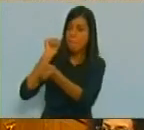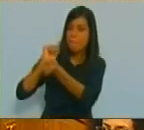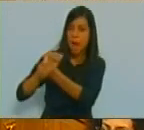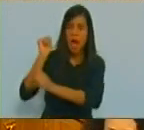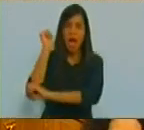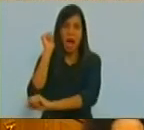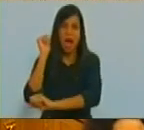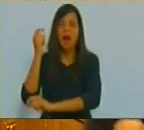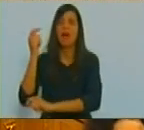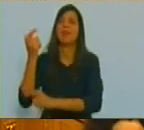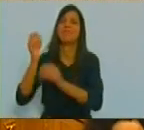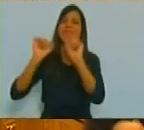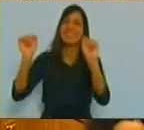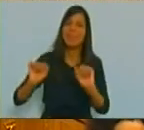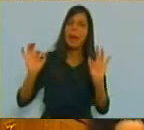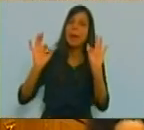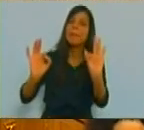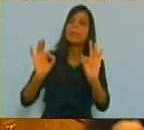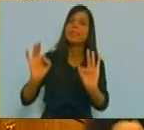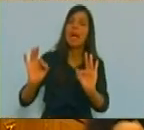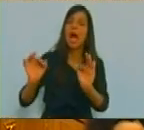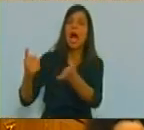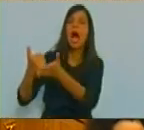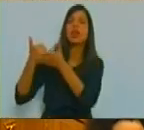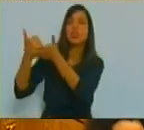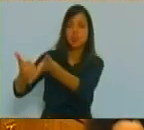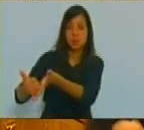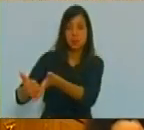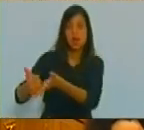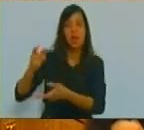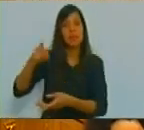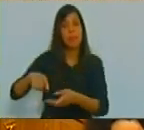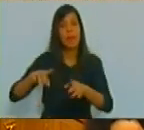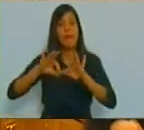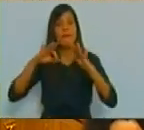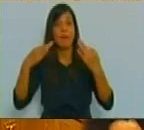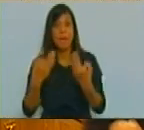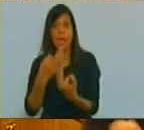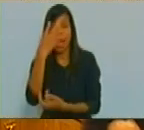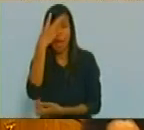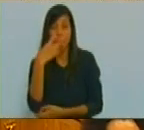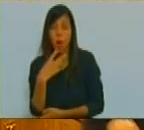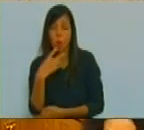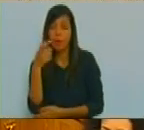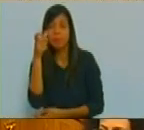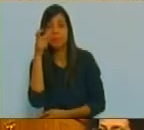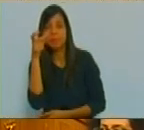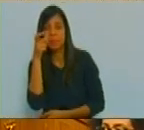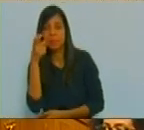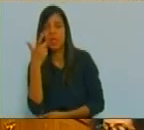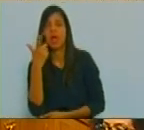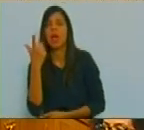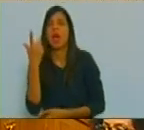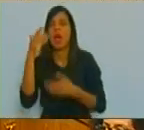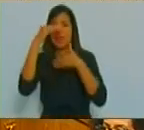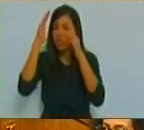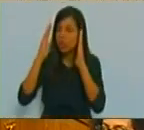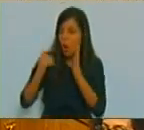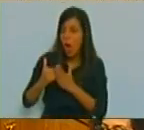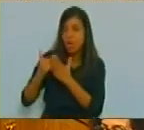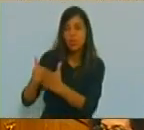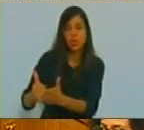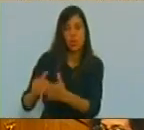atención además y seguimiento a las familias más vulnerables porque por ahí se mete el crimen